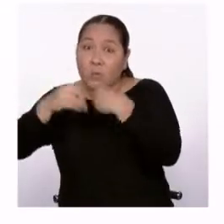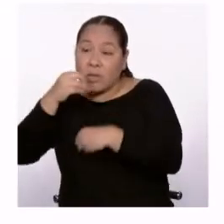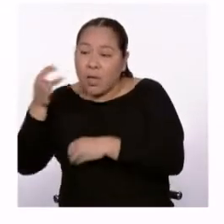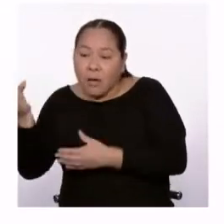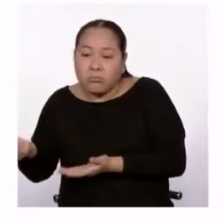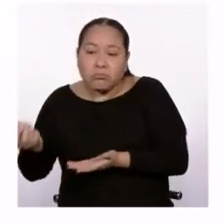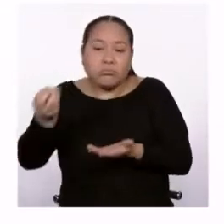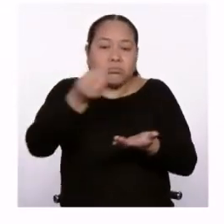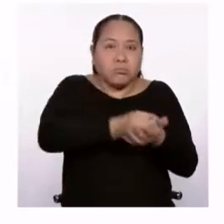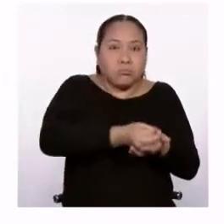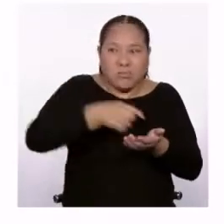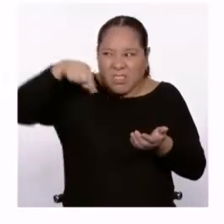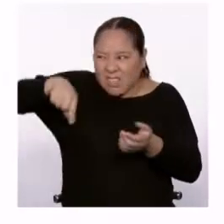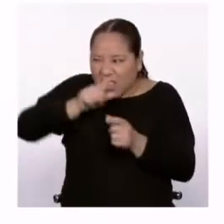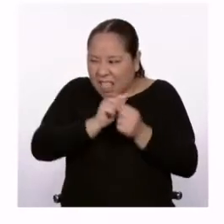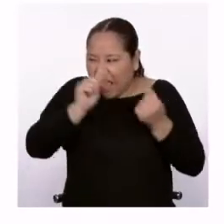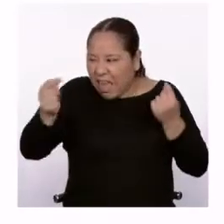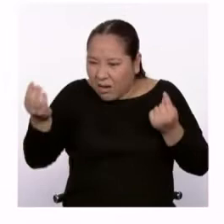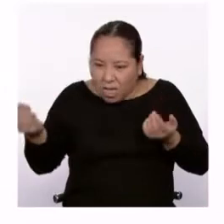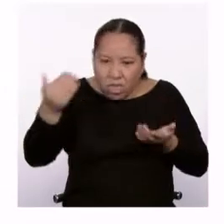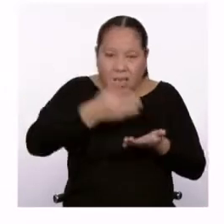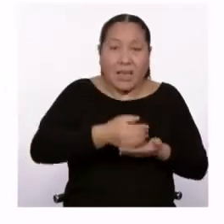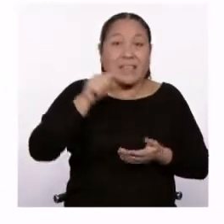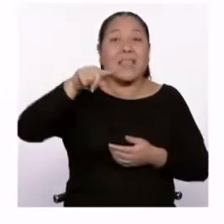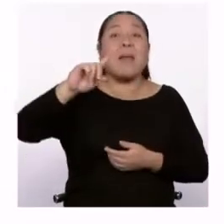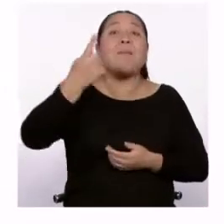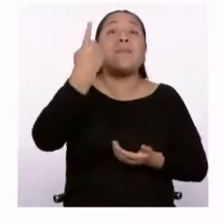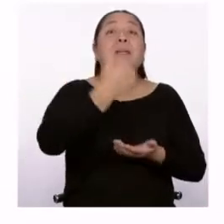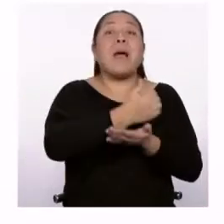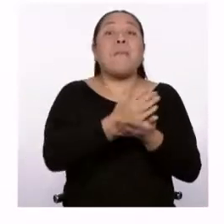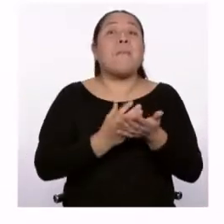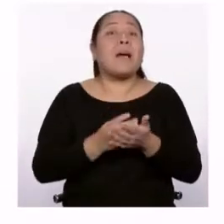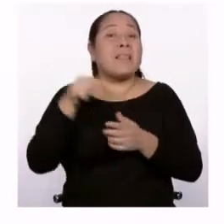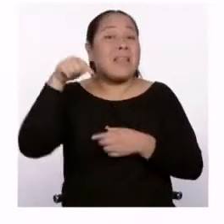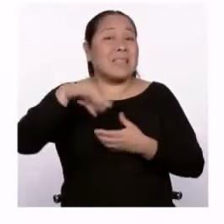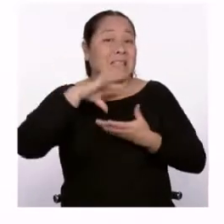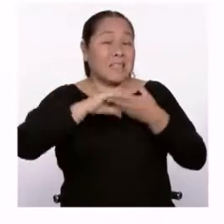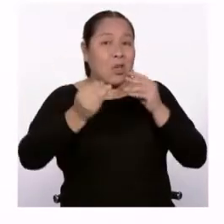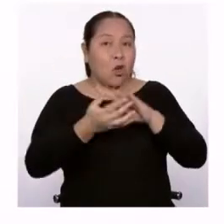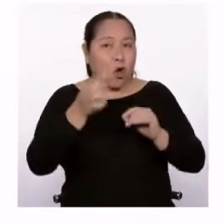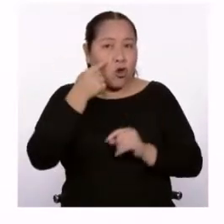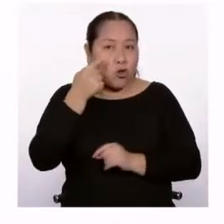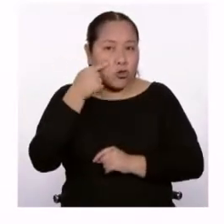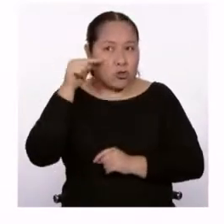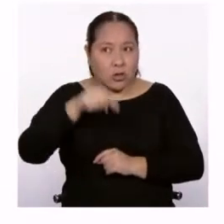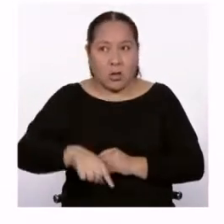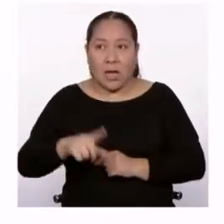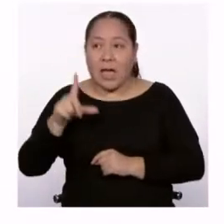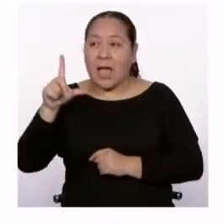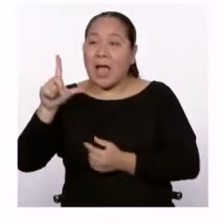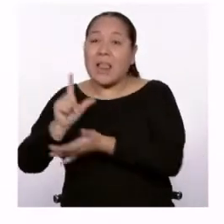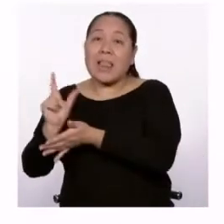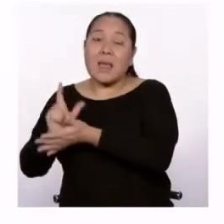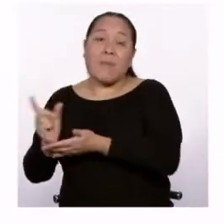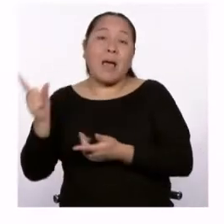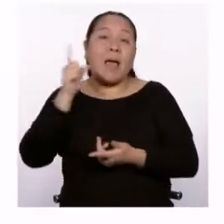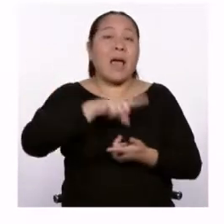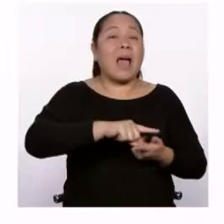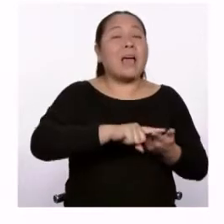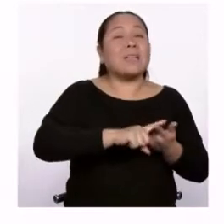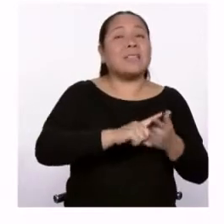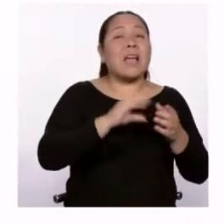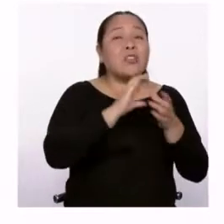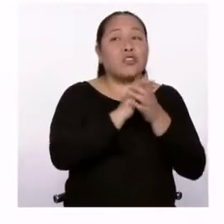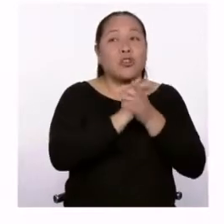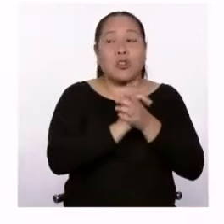la primera parte de esta historia, en la cual hemos conocido las rutas de Lima Chorrillos,